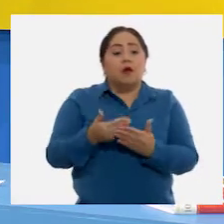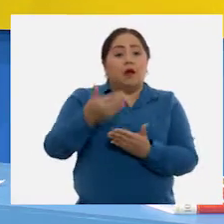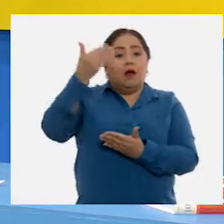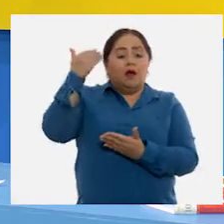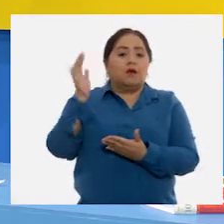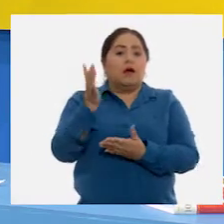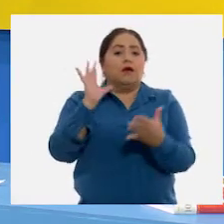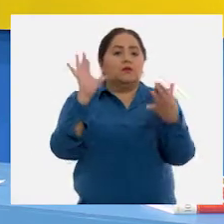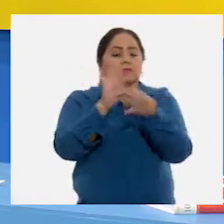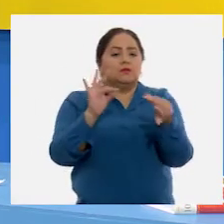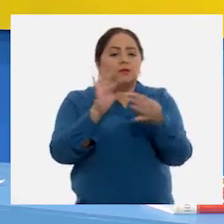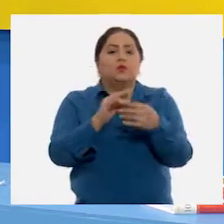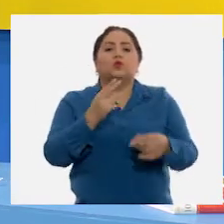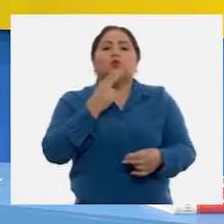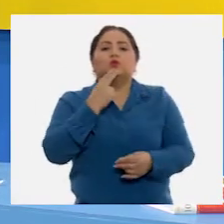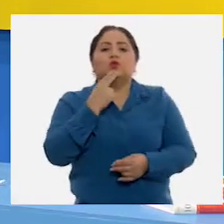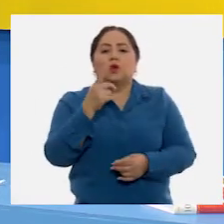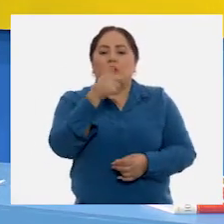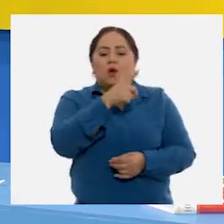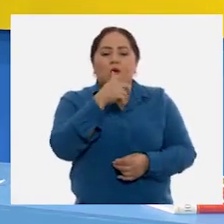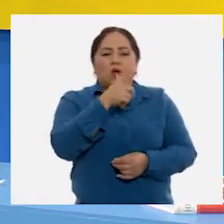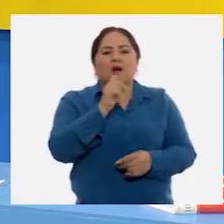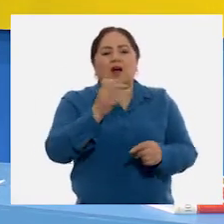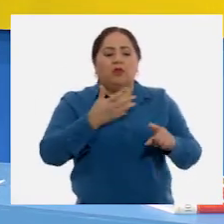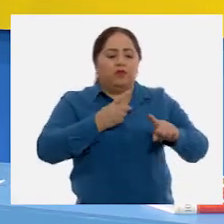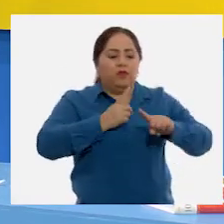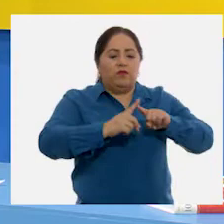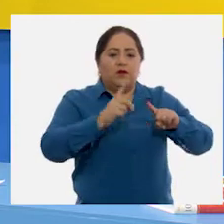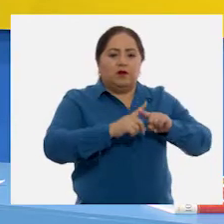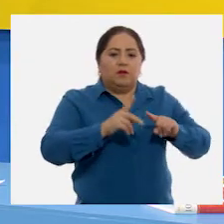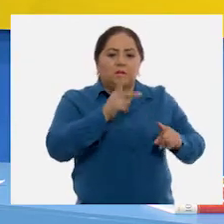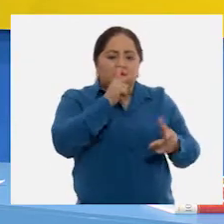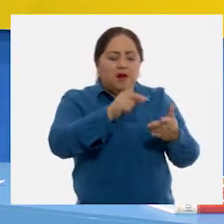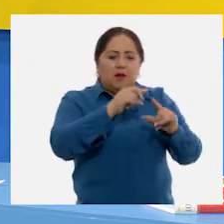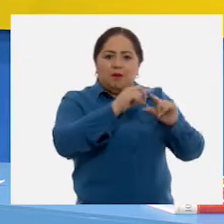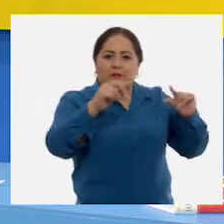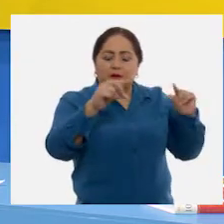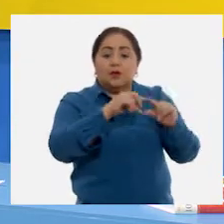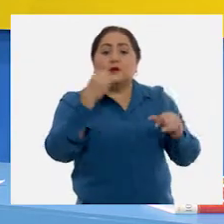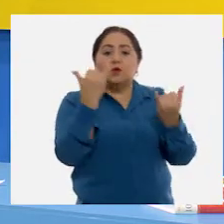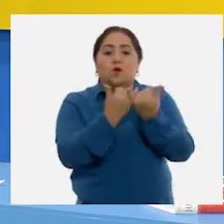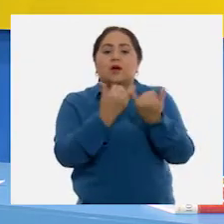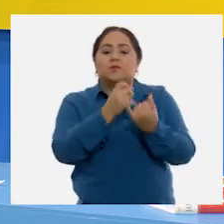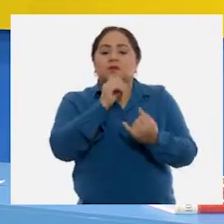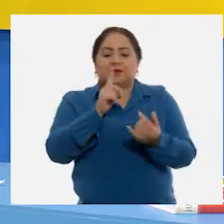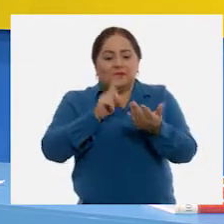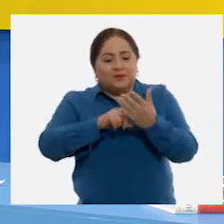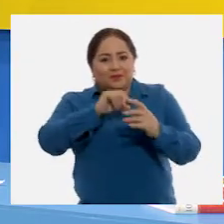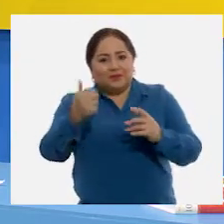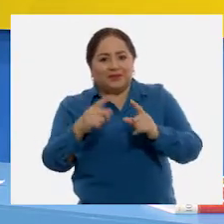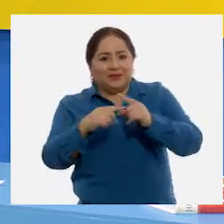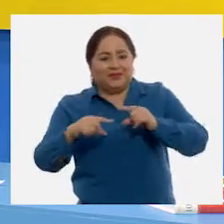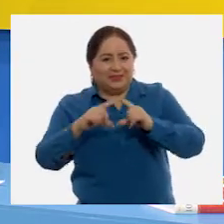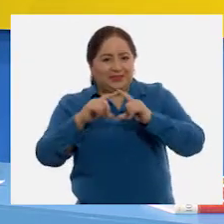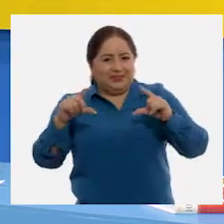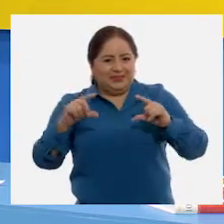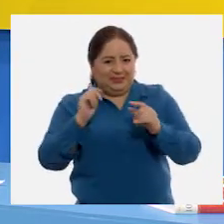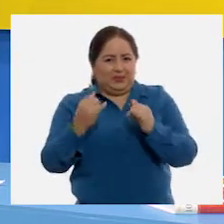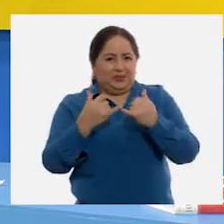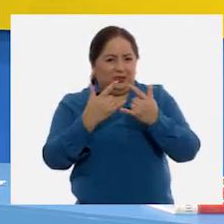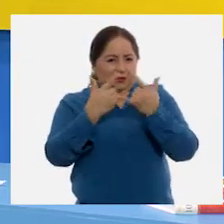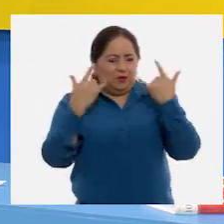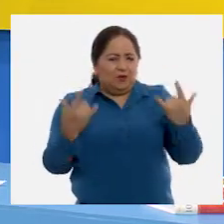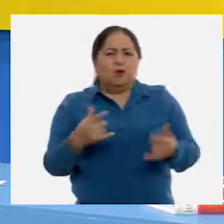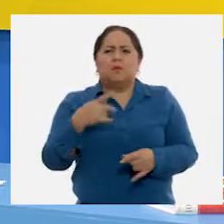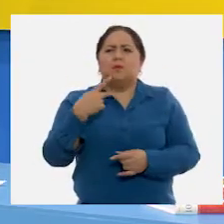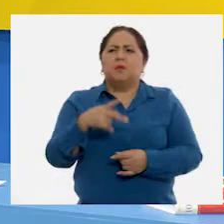hemos hablado del uso del lenguaje formal en diferentes tipos de textos y también en el relato histórico. ¿Qué tipo de